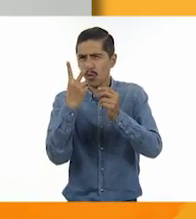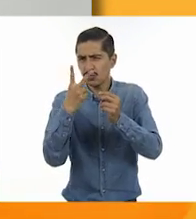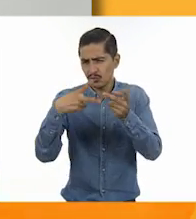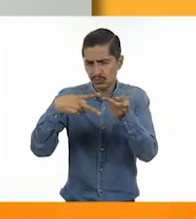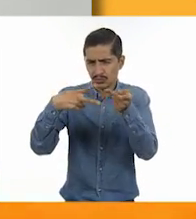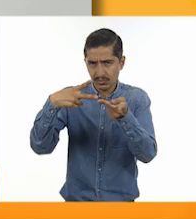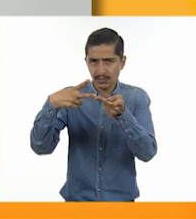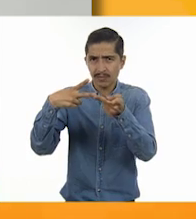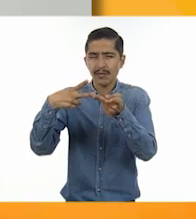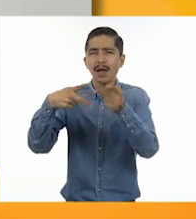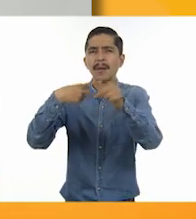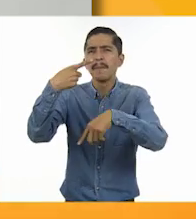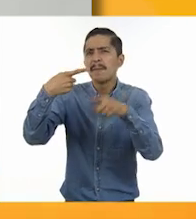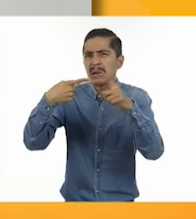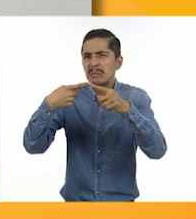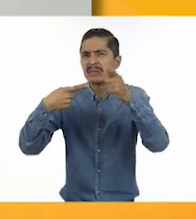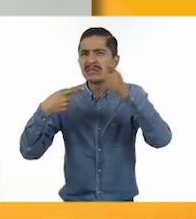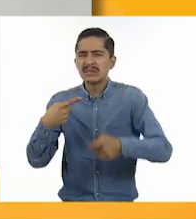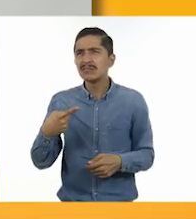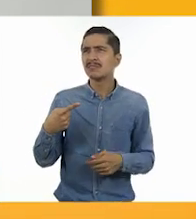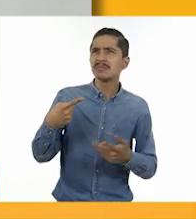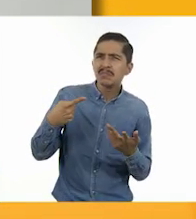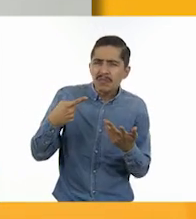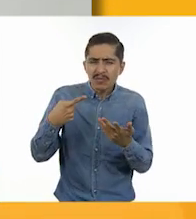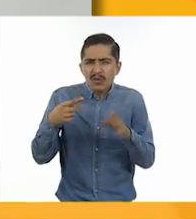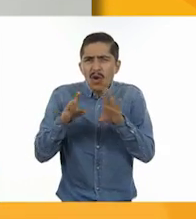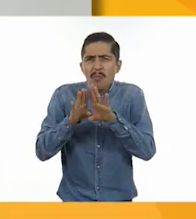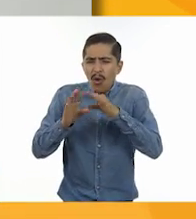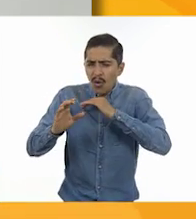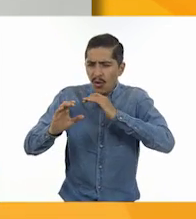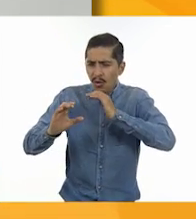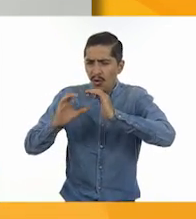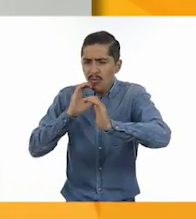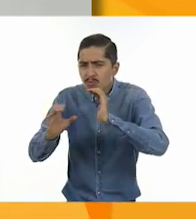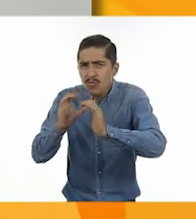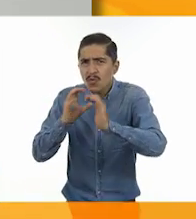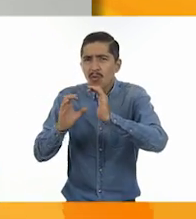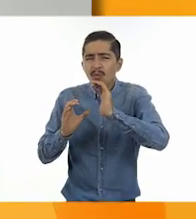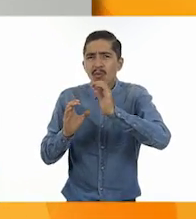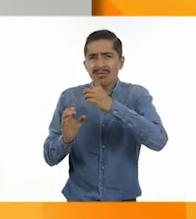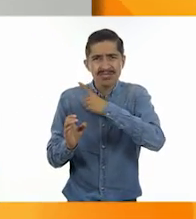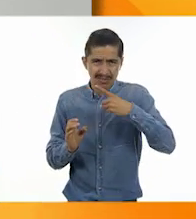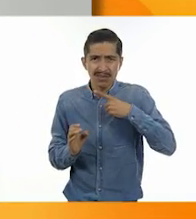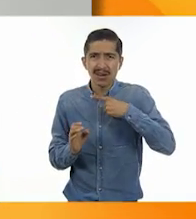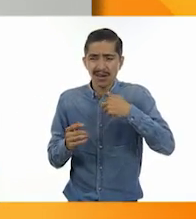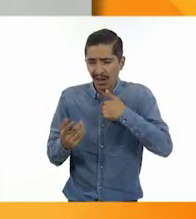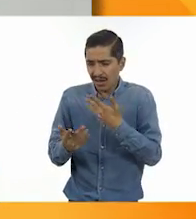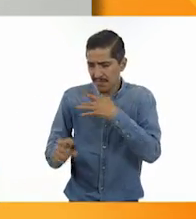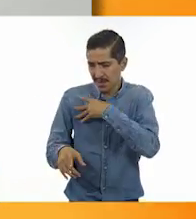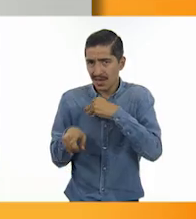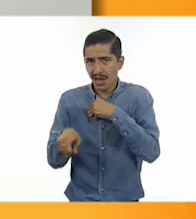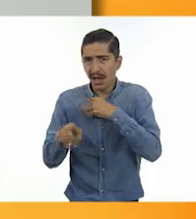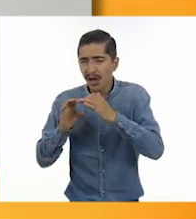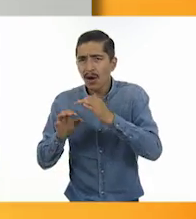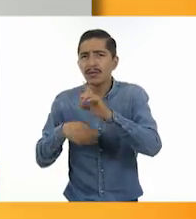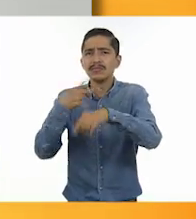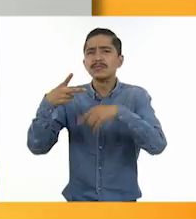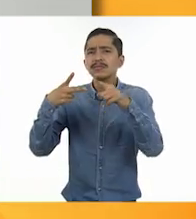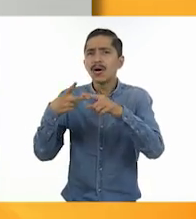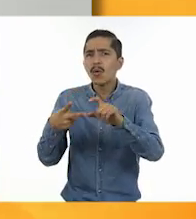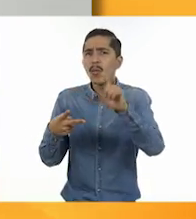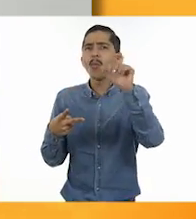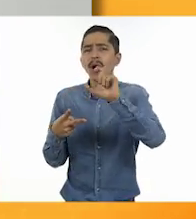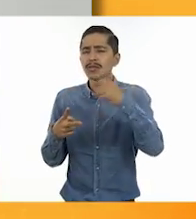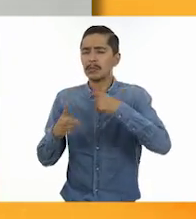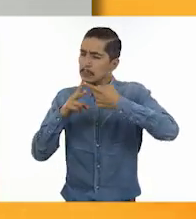La primera es, ¿qué tipo de comunicación debo tener con ella? Y la segunda es, ¿cuándo debo